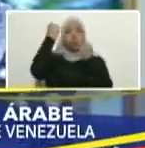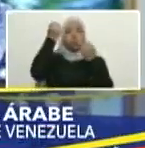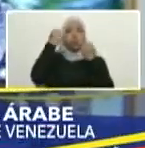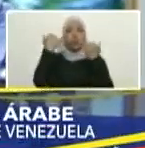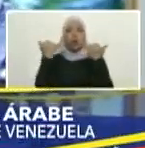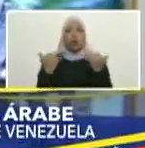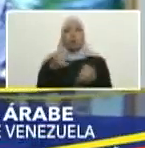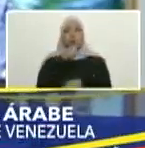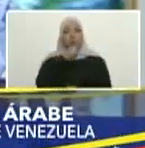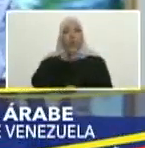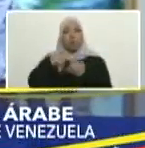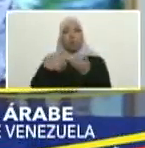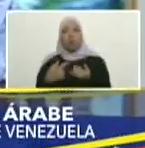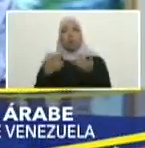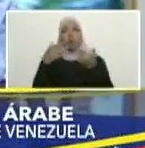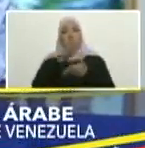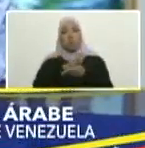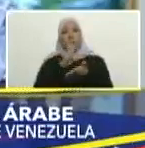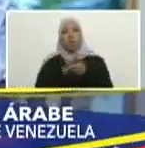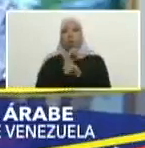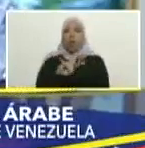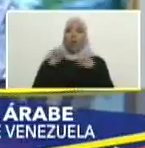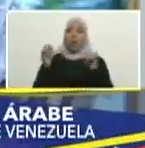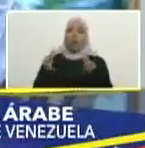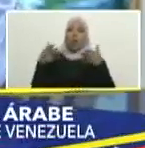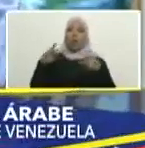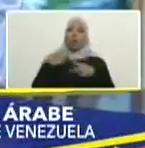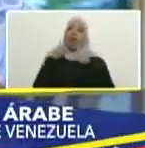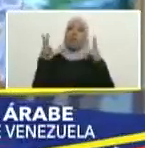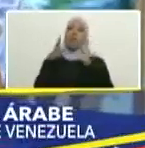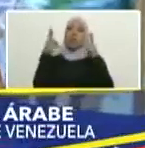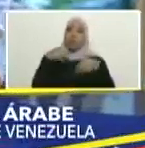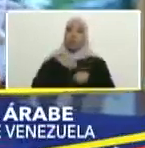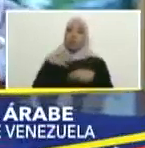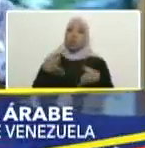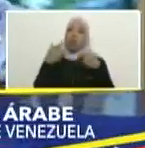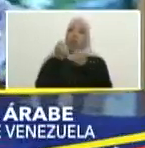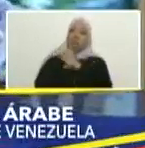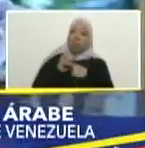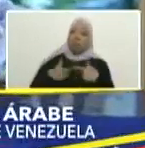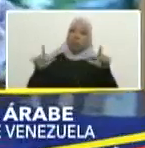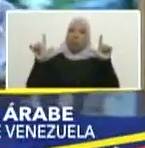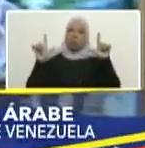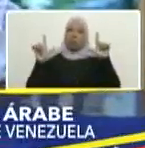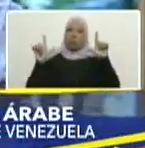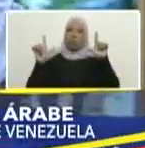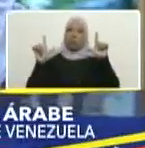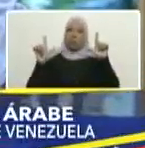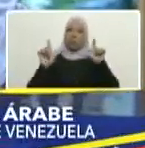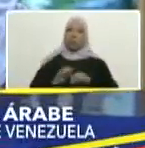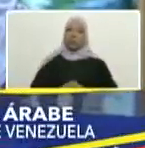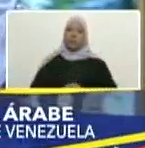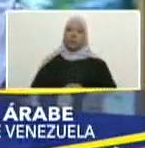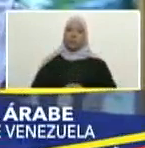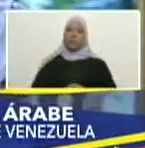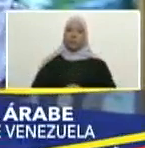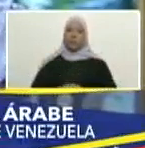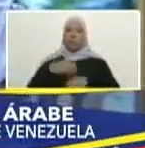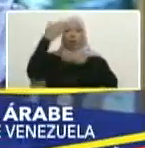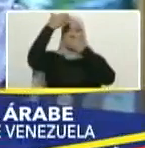está plenamente determinado a ganar la batalla de la libertad. En la República